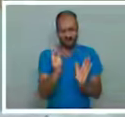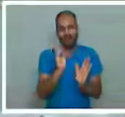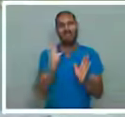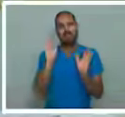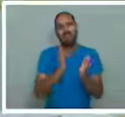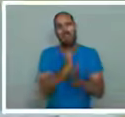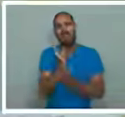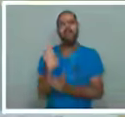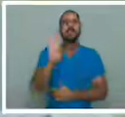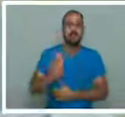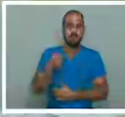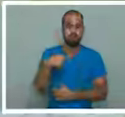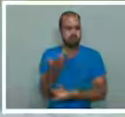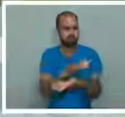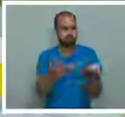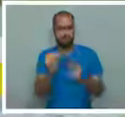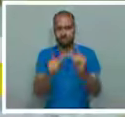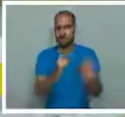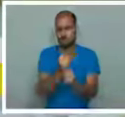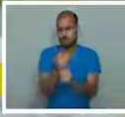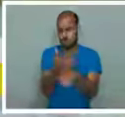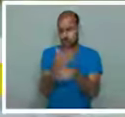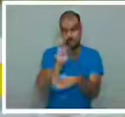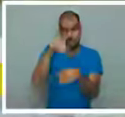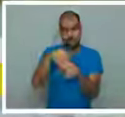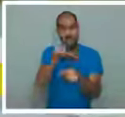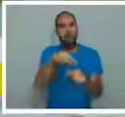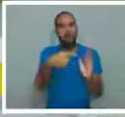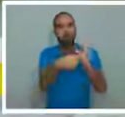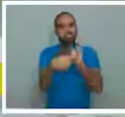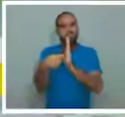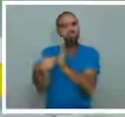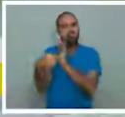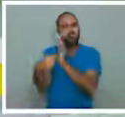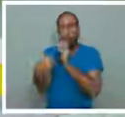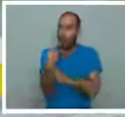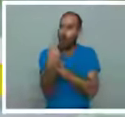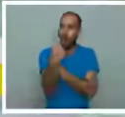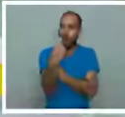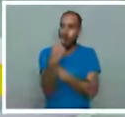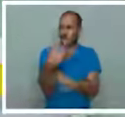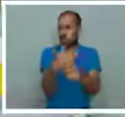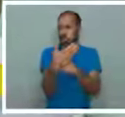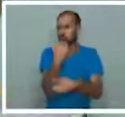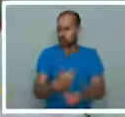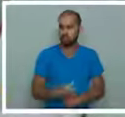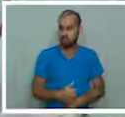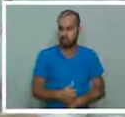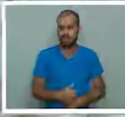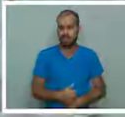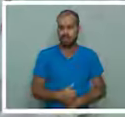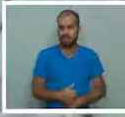las experiencias y conocimientos también han invertido curso y he obtenido entre experiencia práctica de lo que los conocimientos